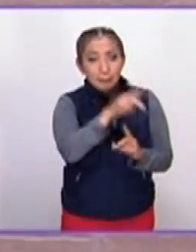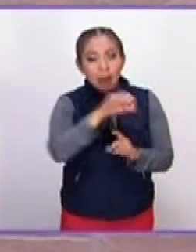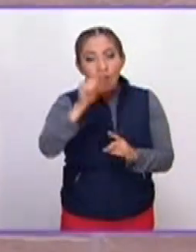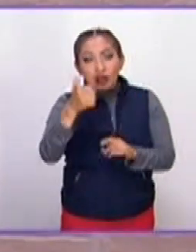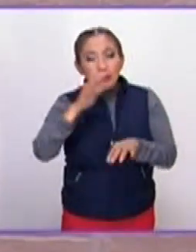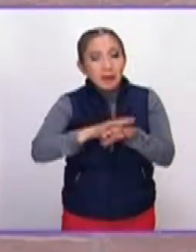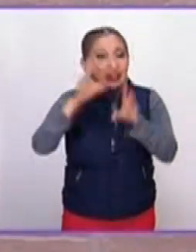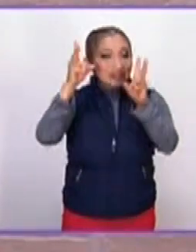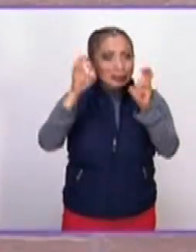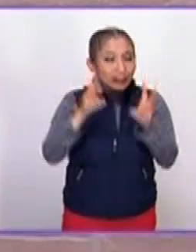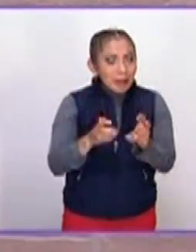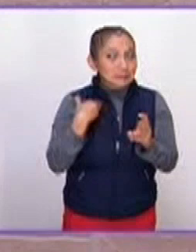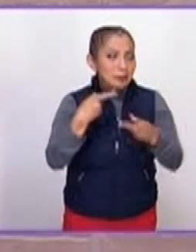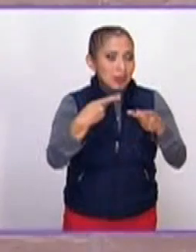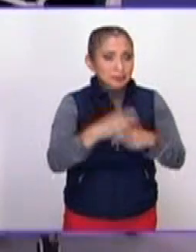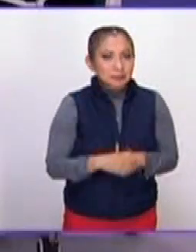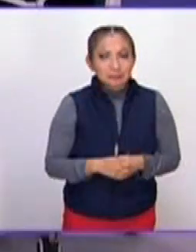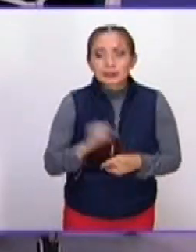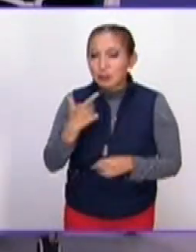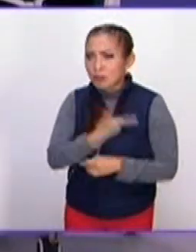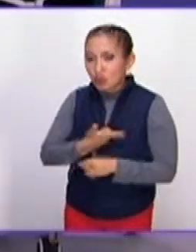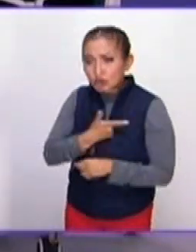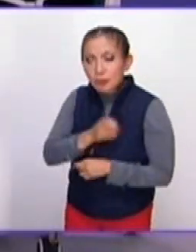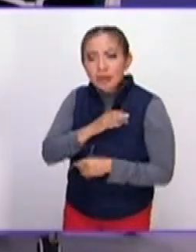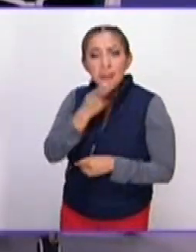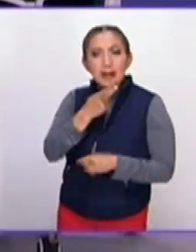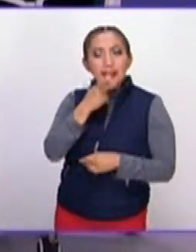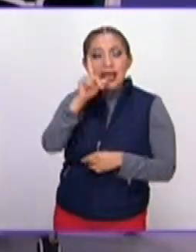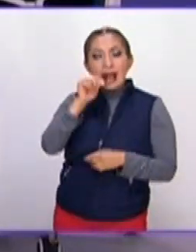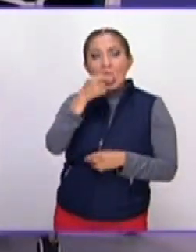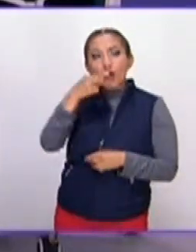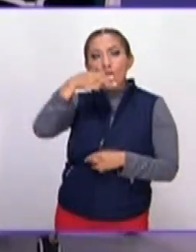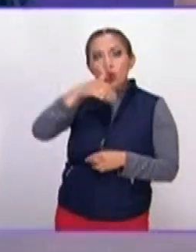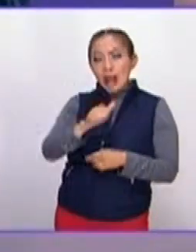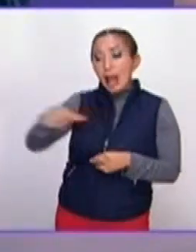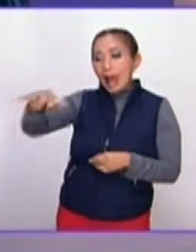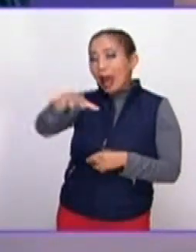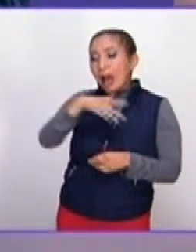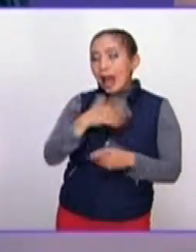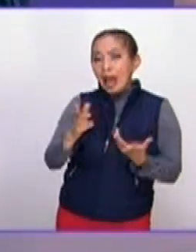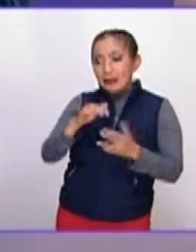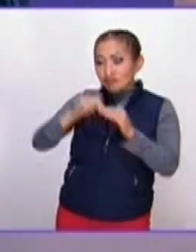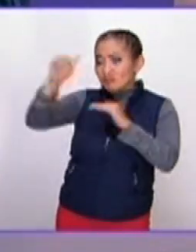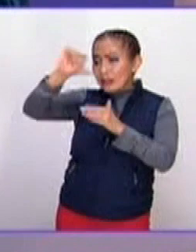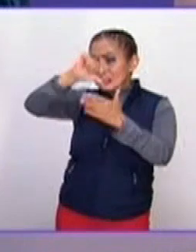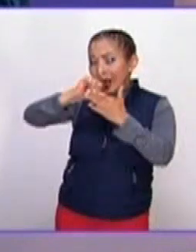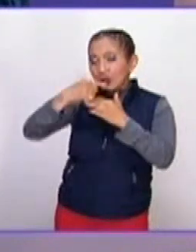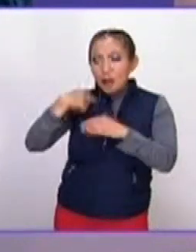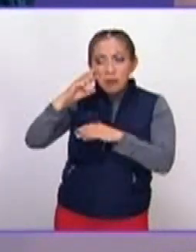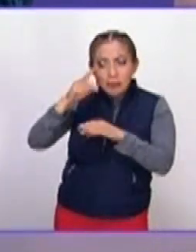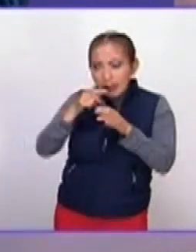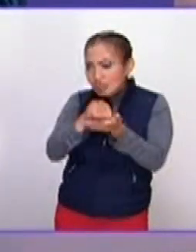de los demás temas que está desarrollando. Sí, con todo gusto podríamos hablar de las lagunas que se encuentran en el altiplano central que hemos